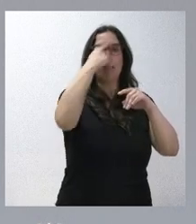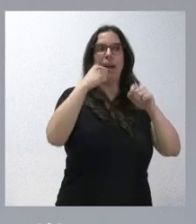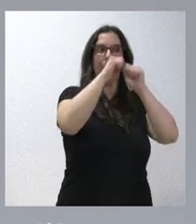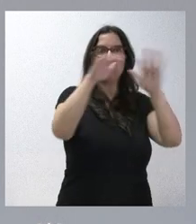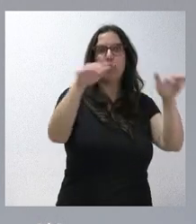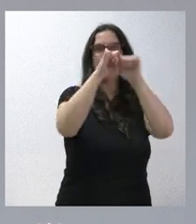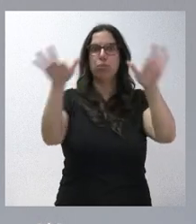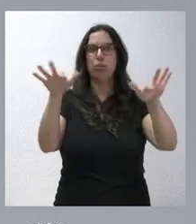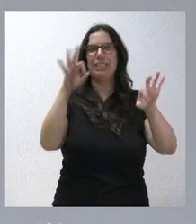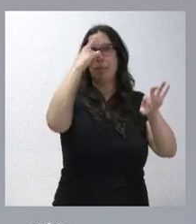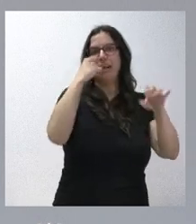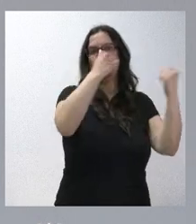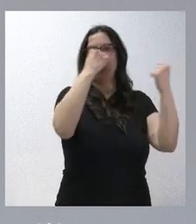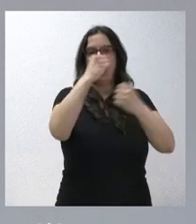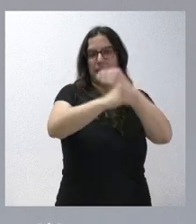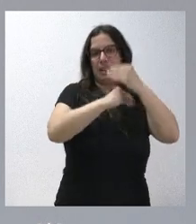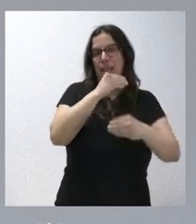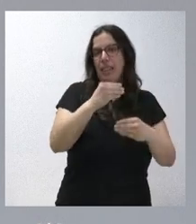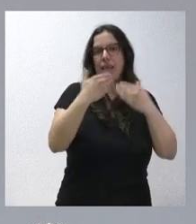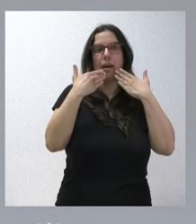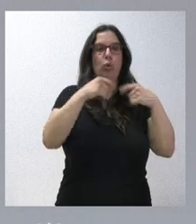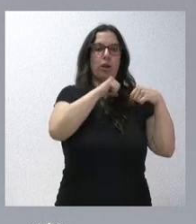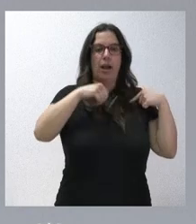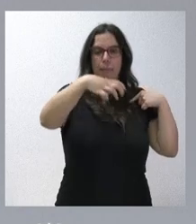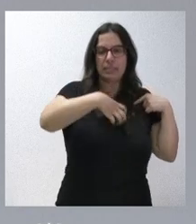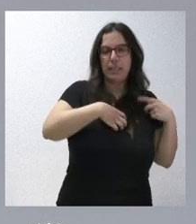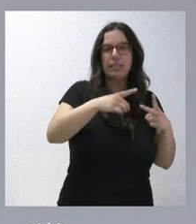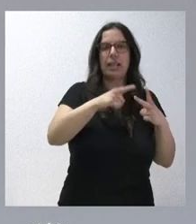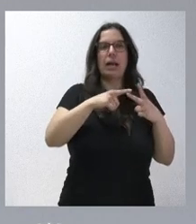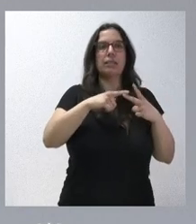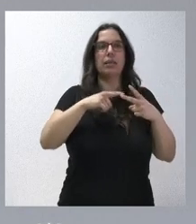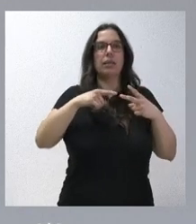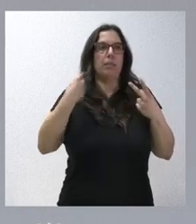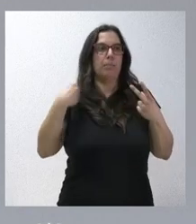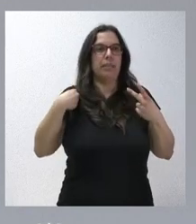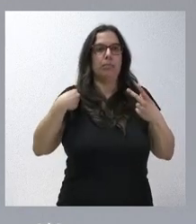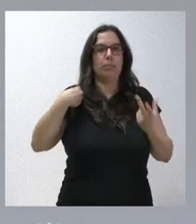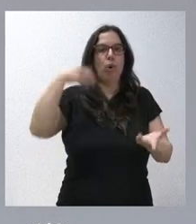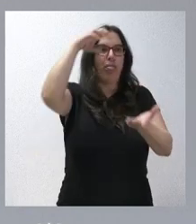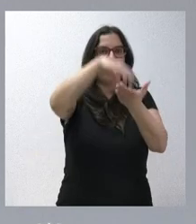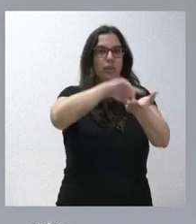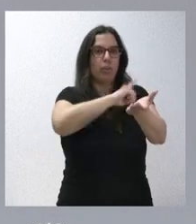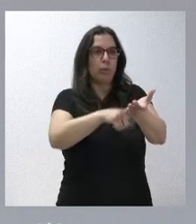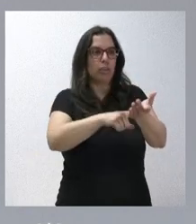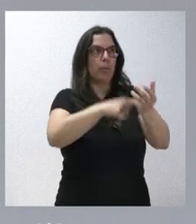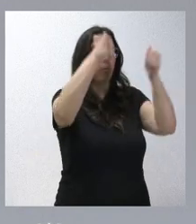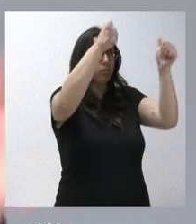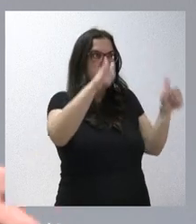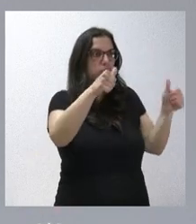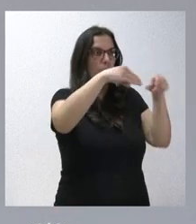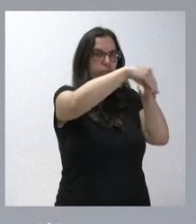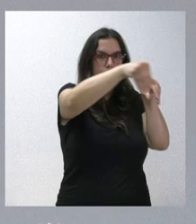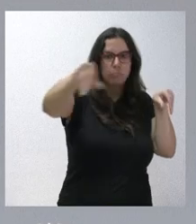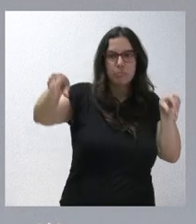institucional que se realiza a través de sus camisetas a través de las instalaciones propias deportivas que tienen a través de